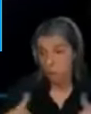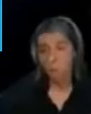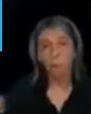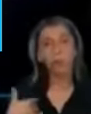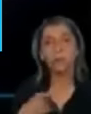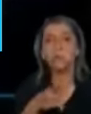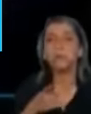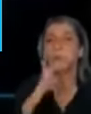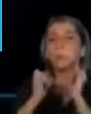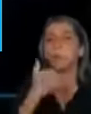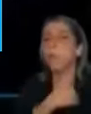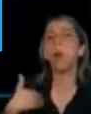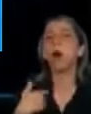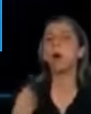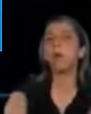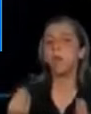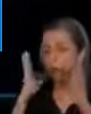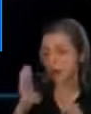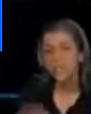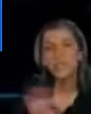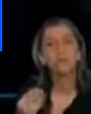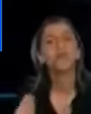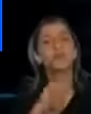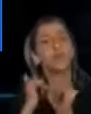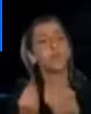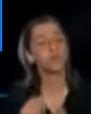el fútbol. Bullrich fue con un equipo que tenía tres defensores,